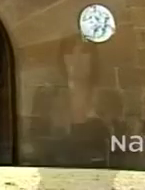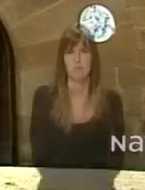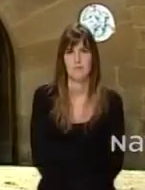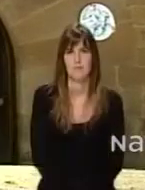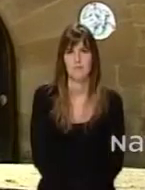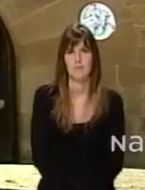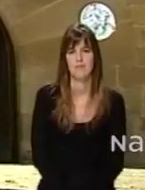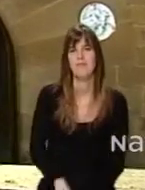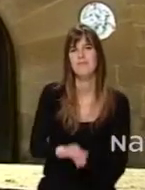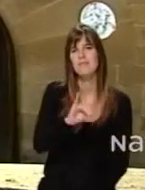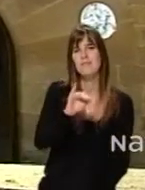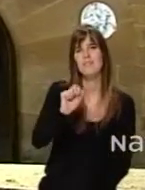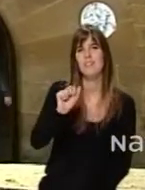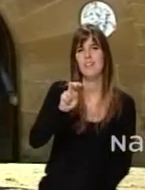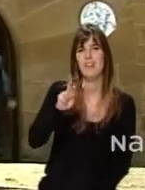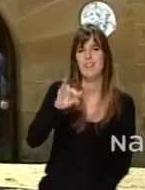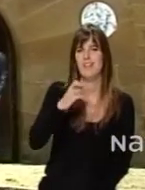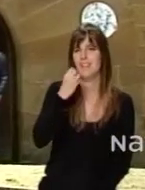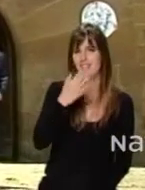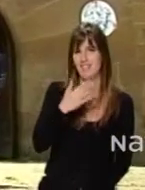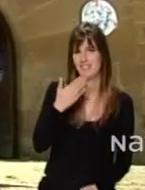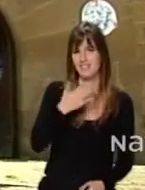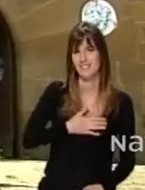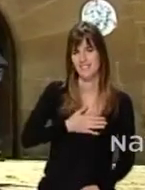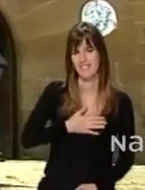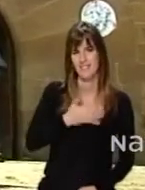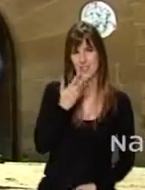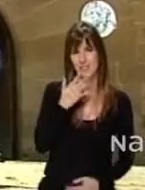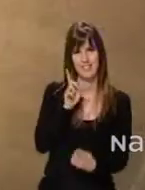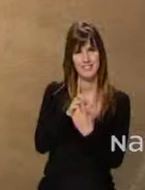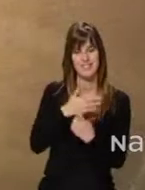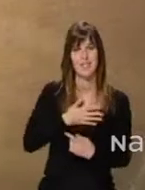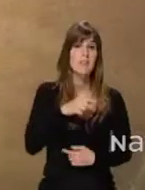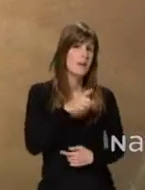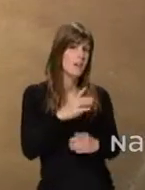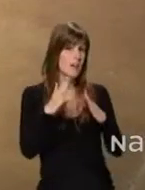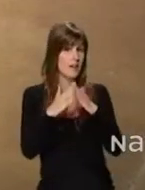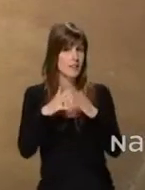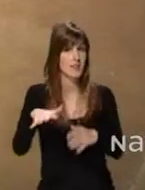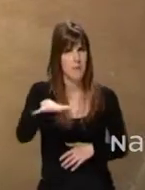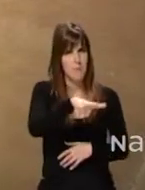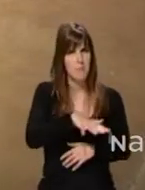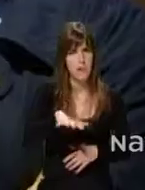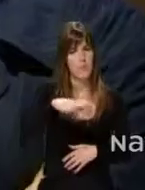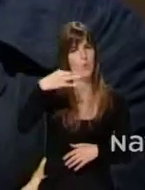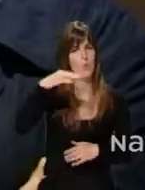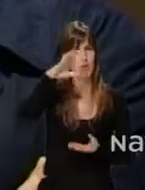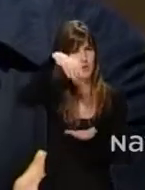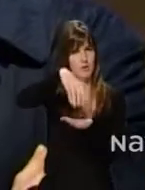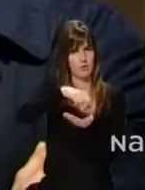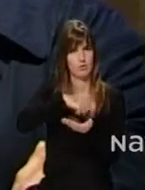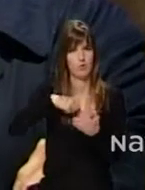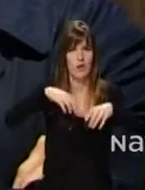Javier. Hola. ¿Qué tal? Hola. Encantada de conocerte. Esta casa es la única de la plaza que está exenta, no tiene otras casas